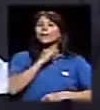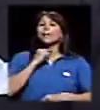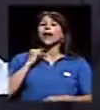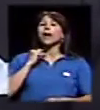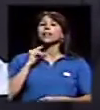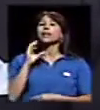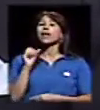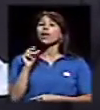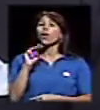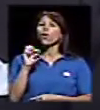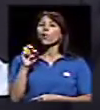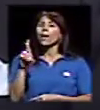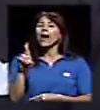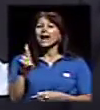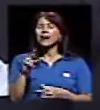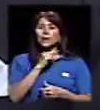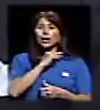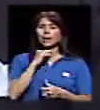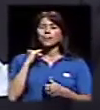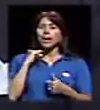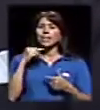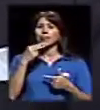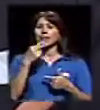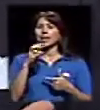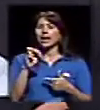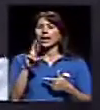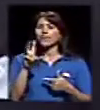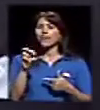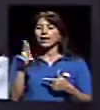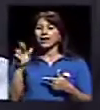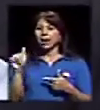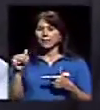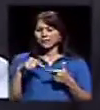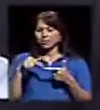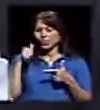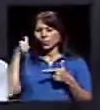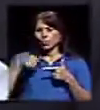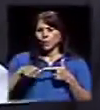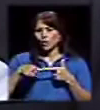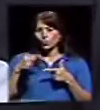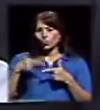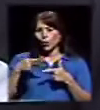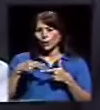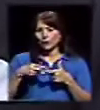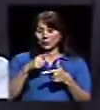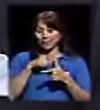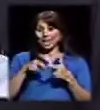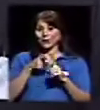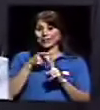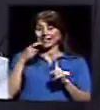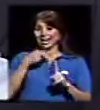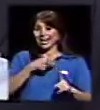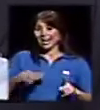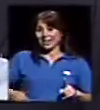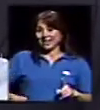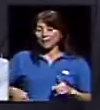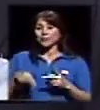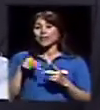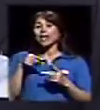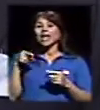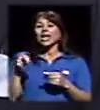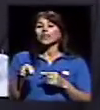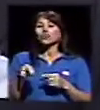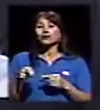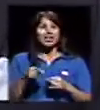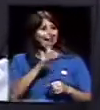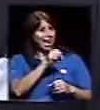el padre Herrera, no recuerdo bien el nombre del segundo sacerdote, que venían más bien de Heredia, ¿verdad? Ajá. Con la misión... De la Villa